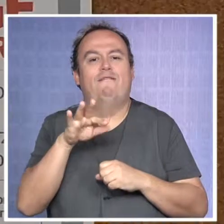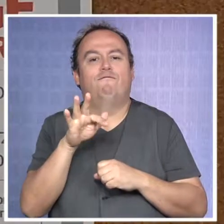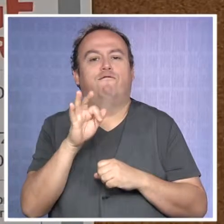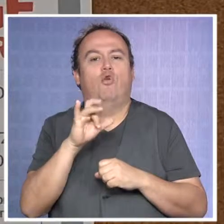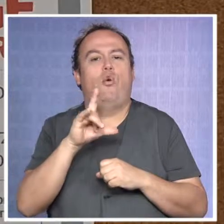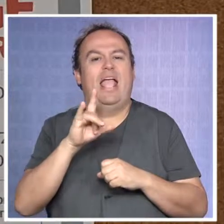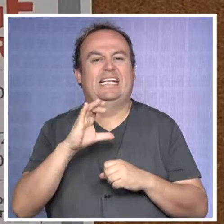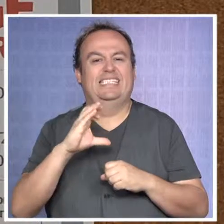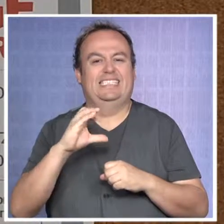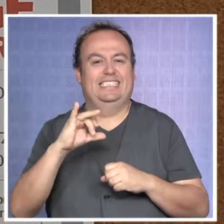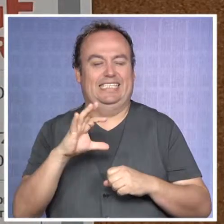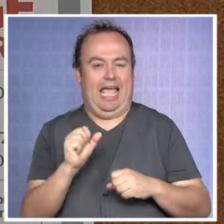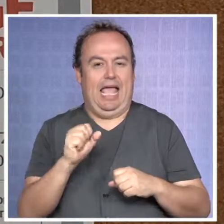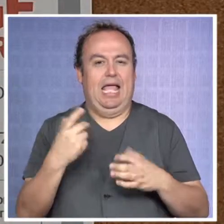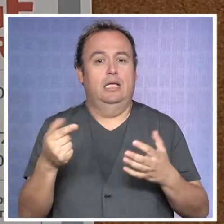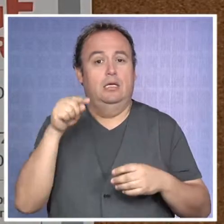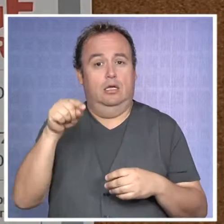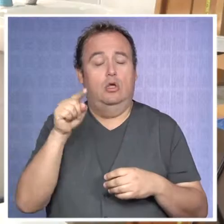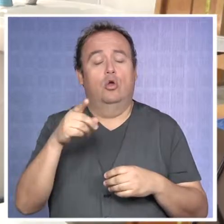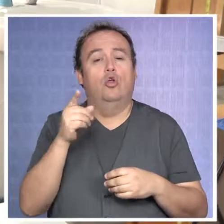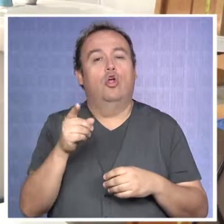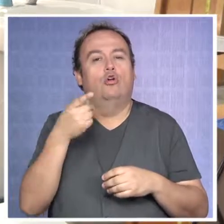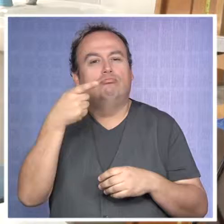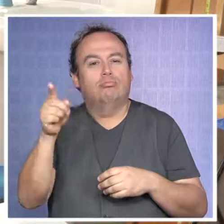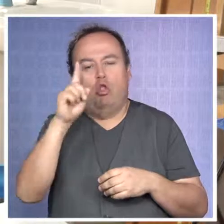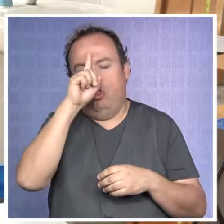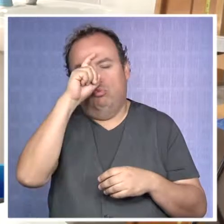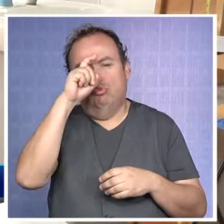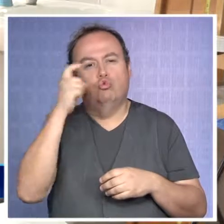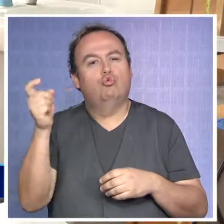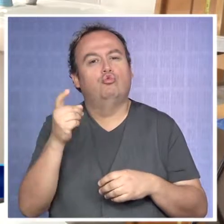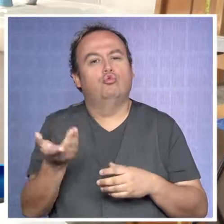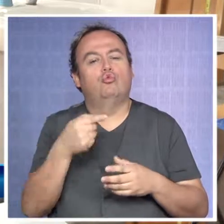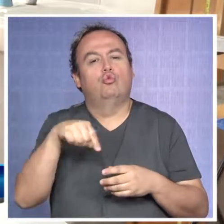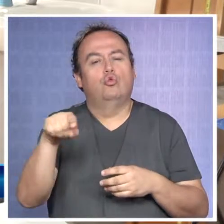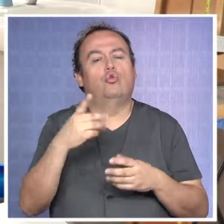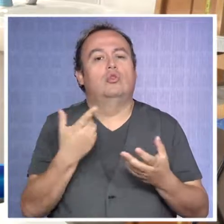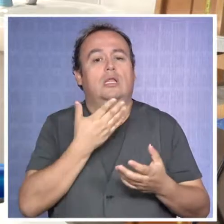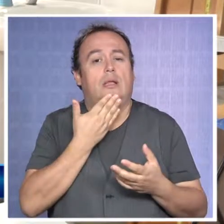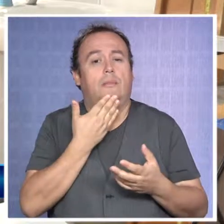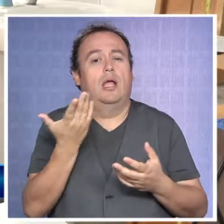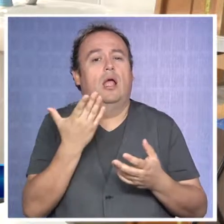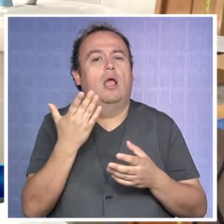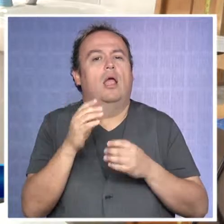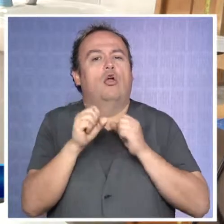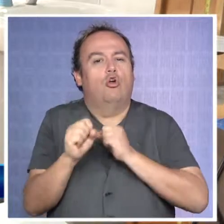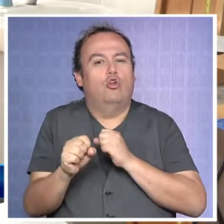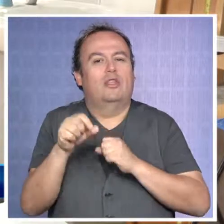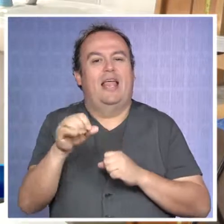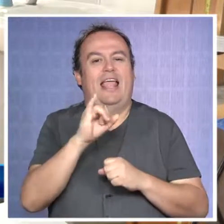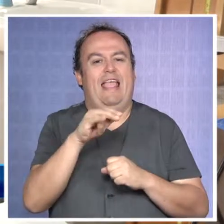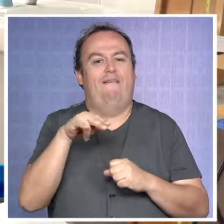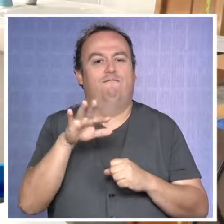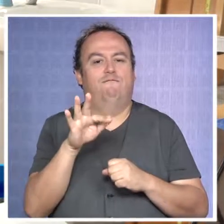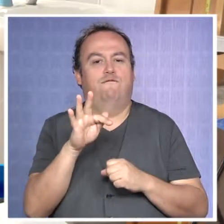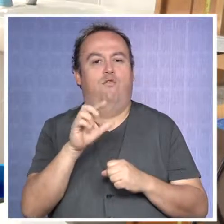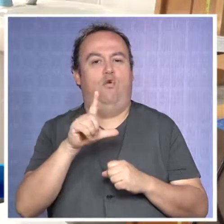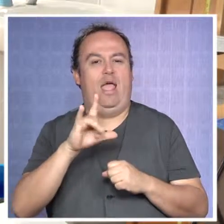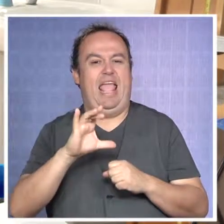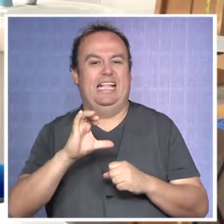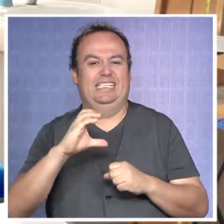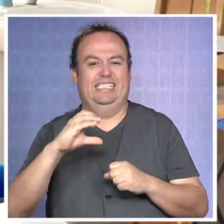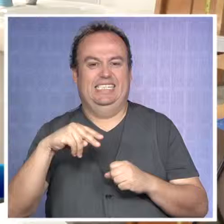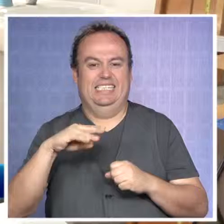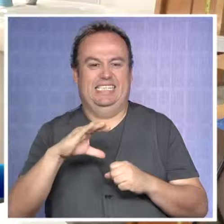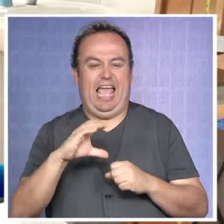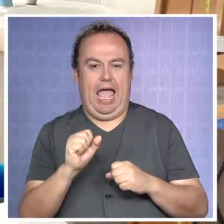Aquí en el consultorio hay una medida preventiva para evitar lo que es la influenza, que se está vacunando. Invito a toda la gente